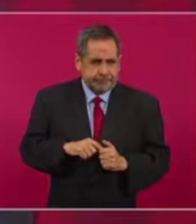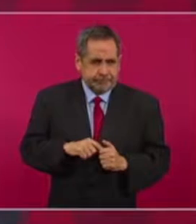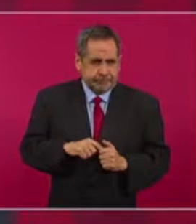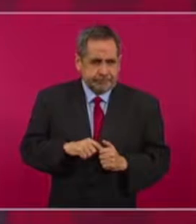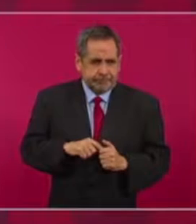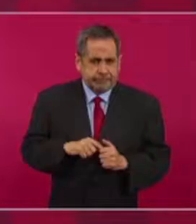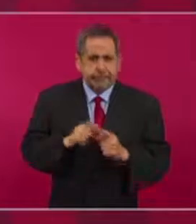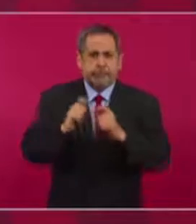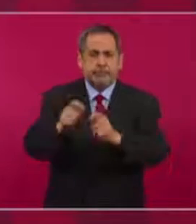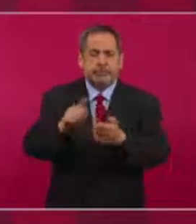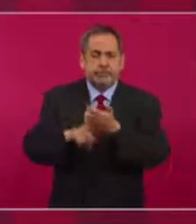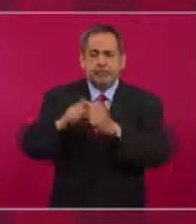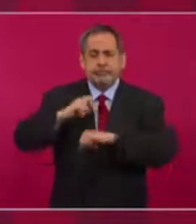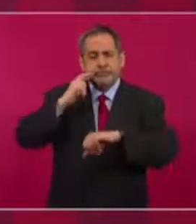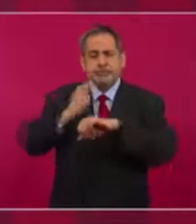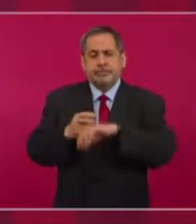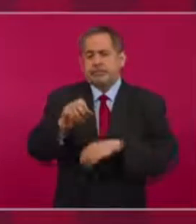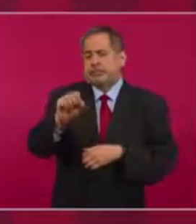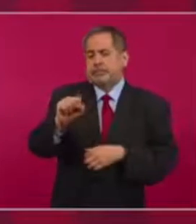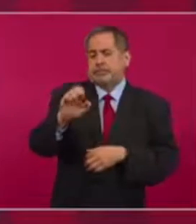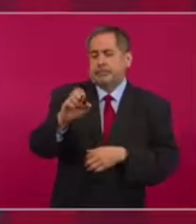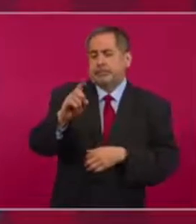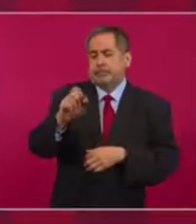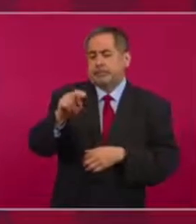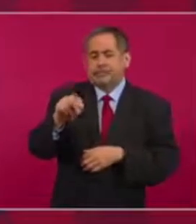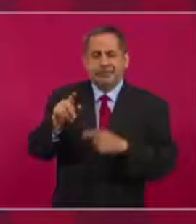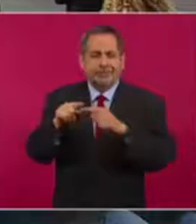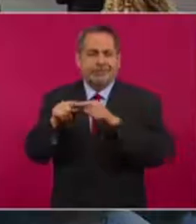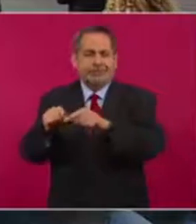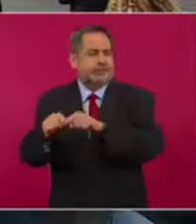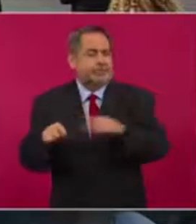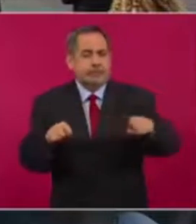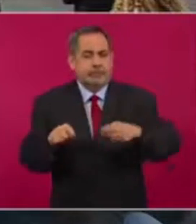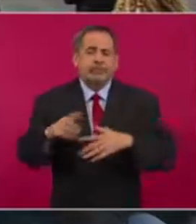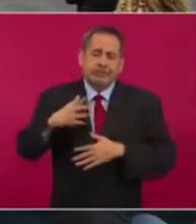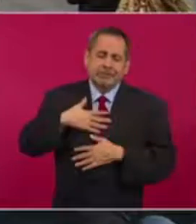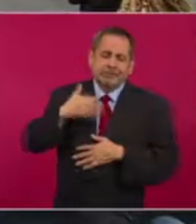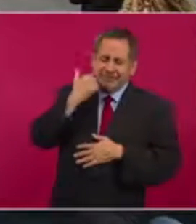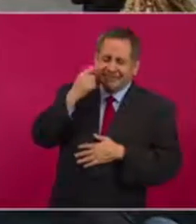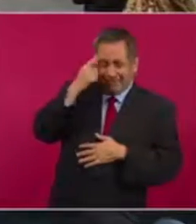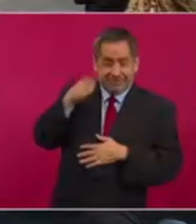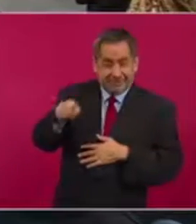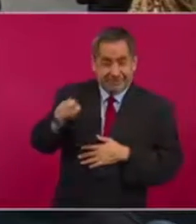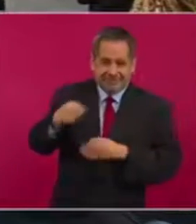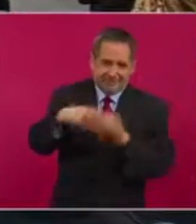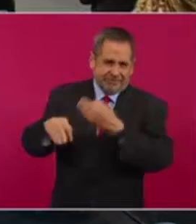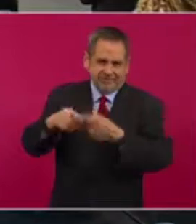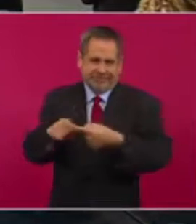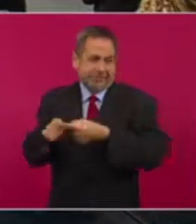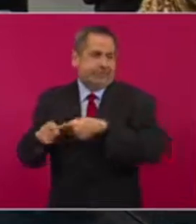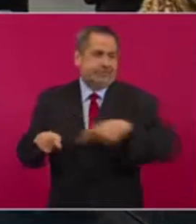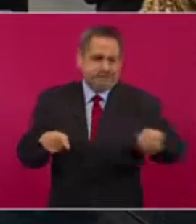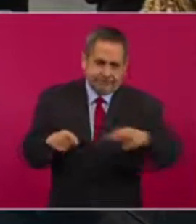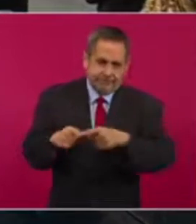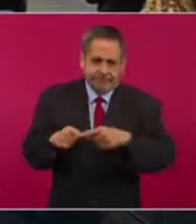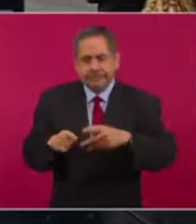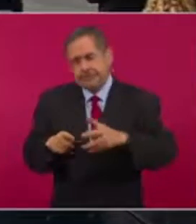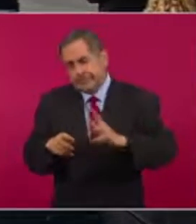la Secretaría de la Defensa. Yo quería que ellos hicieran todo el tramo, pero